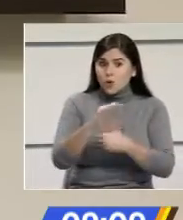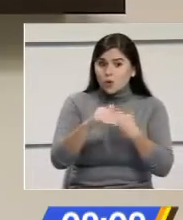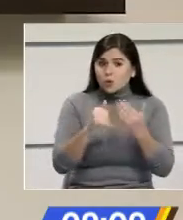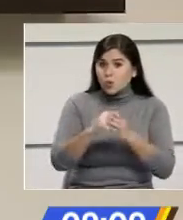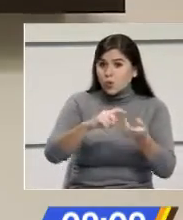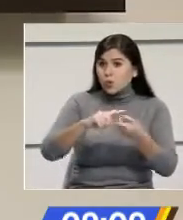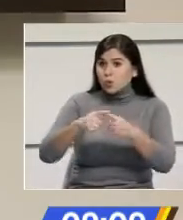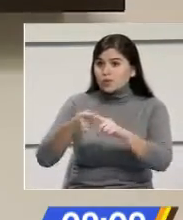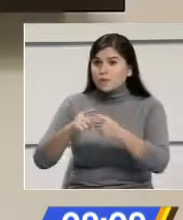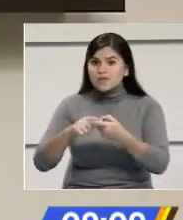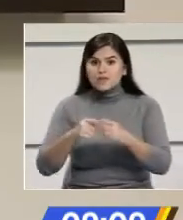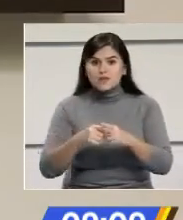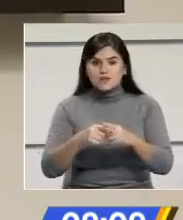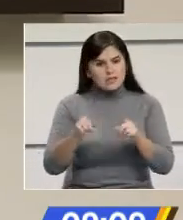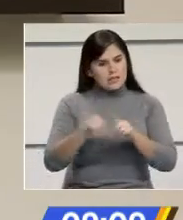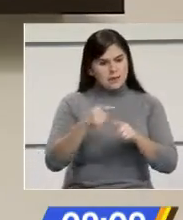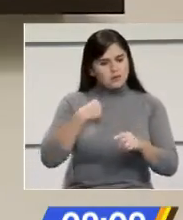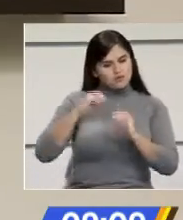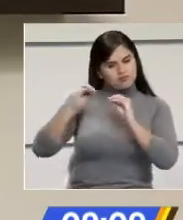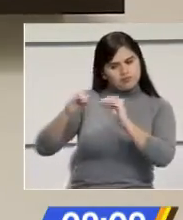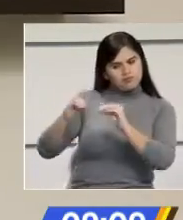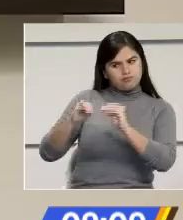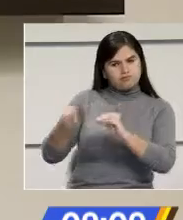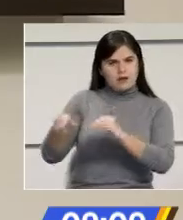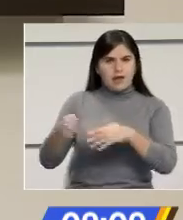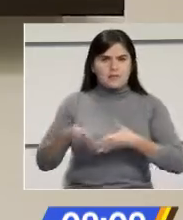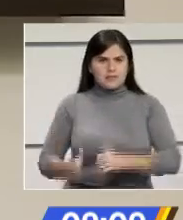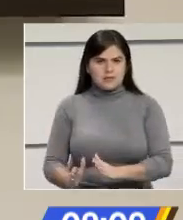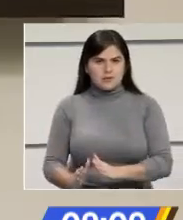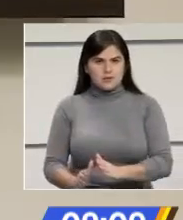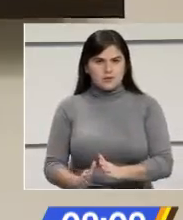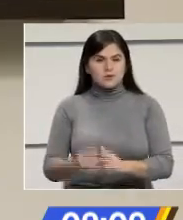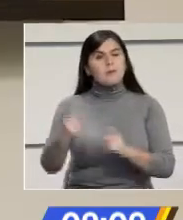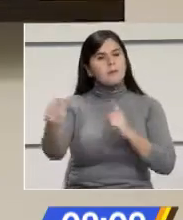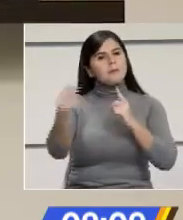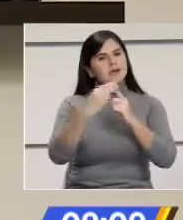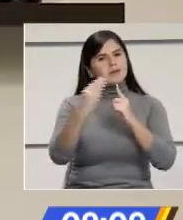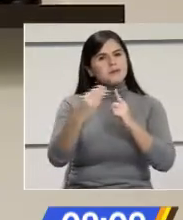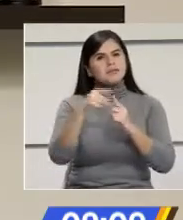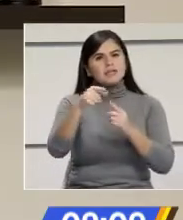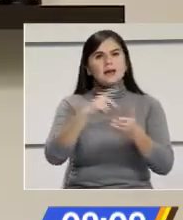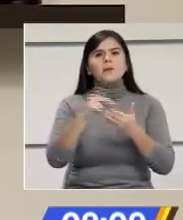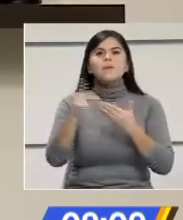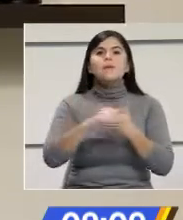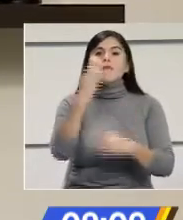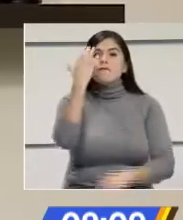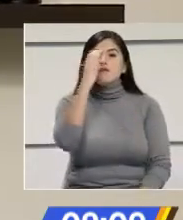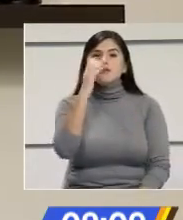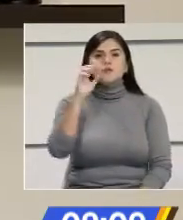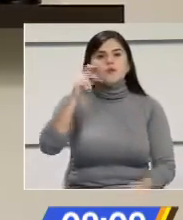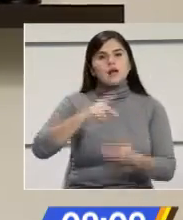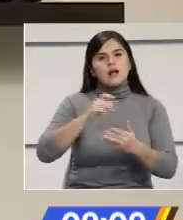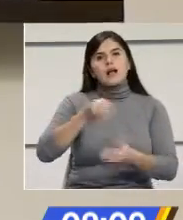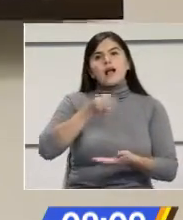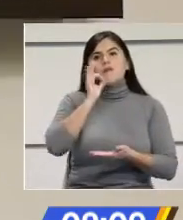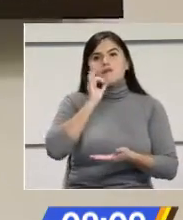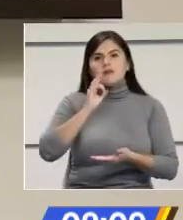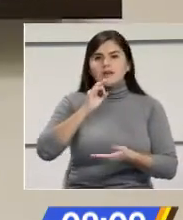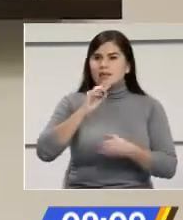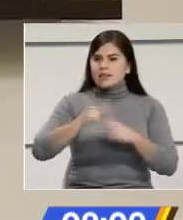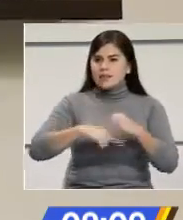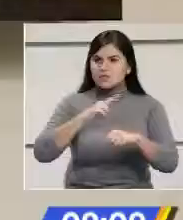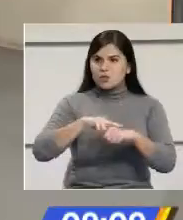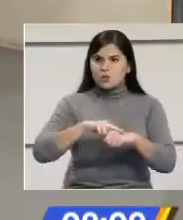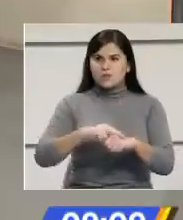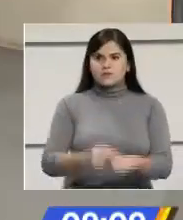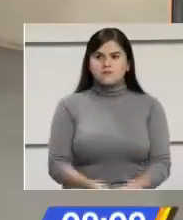le enseñé a mis hijos? Sí. ¿Cuáles son? A través de la página de Facebook, Café Nacional. Está participando también ahora. Sí,